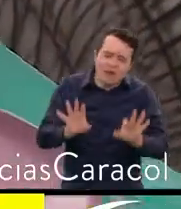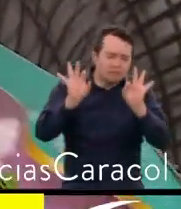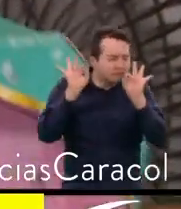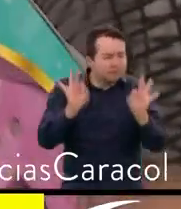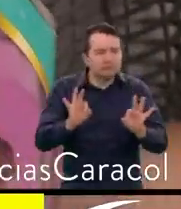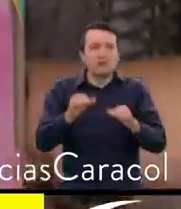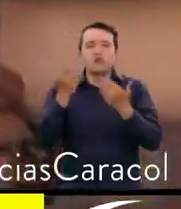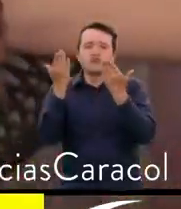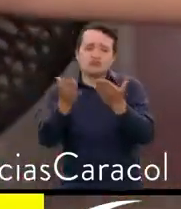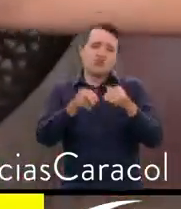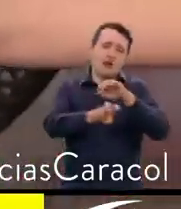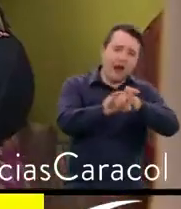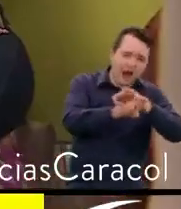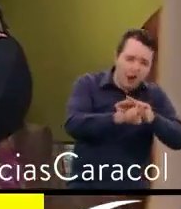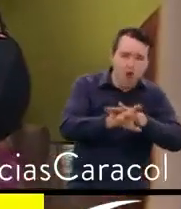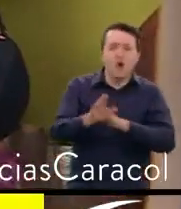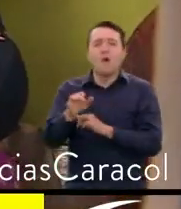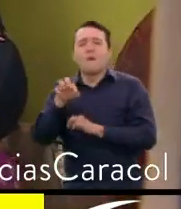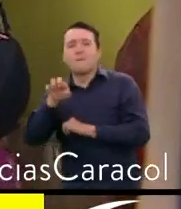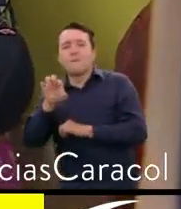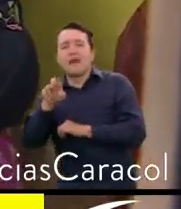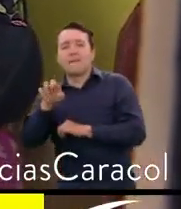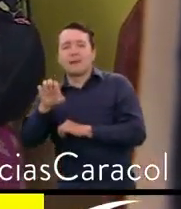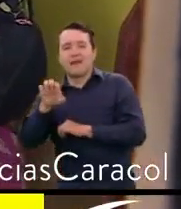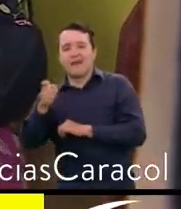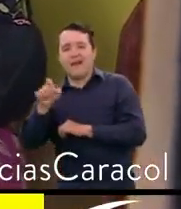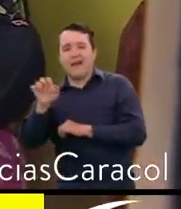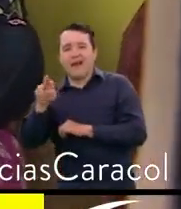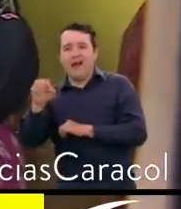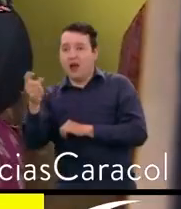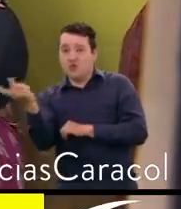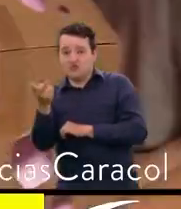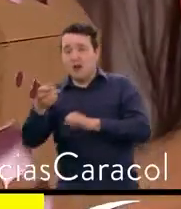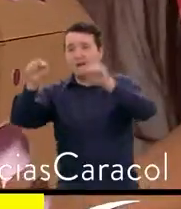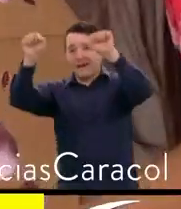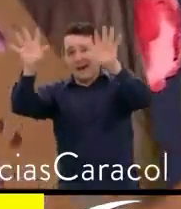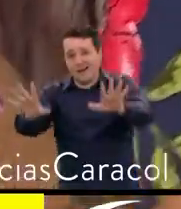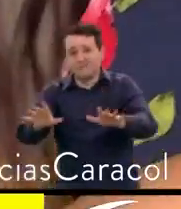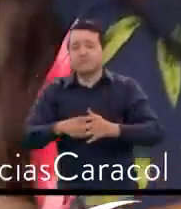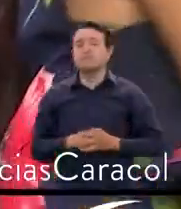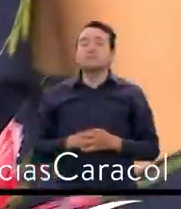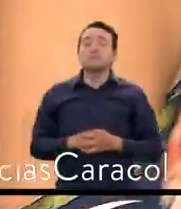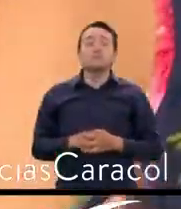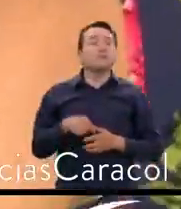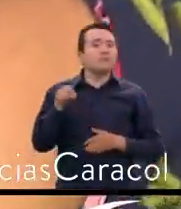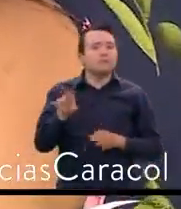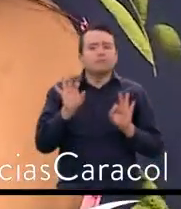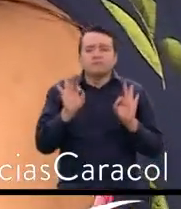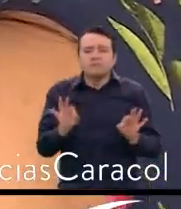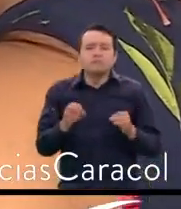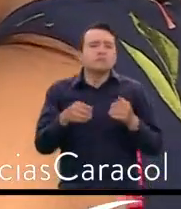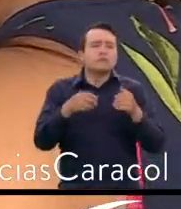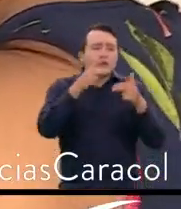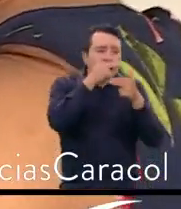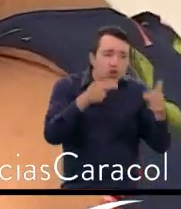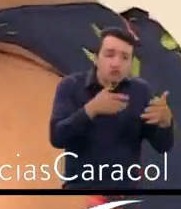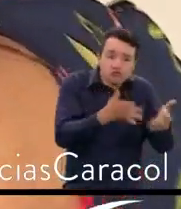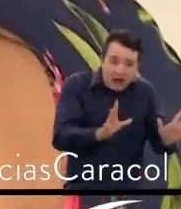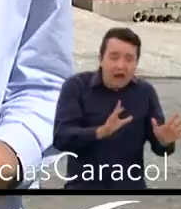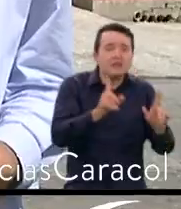ganga en cargo y ha legado su batalla al virus ahora libra a diario la de sus niños del hospital